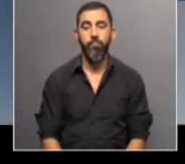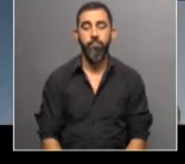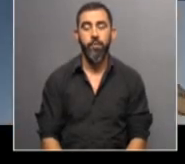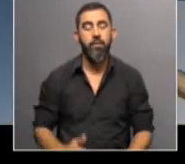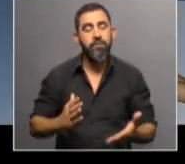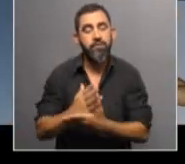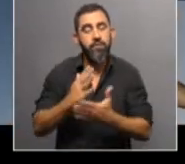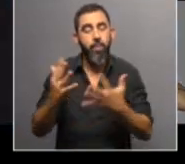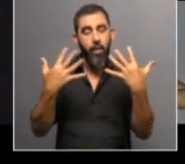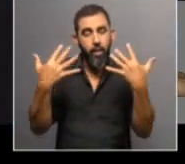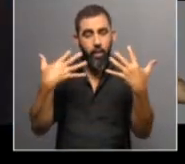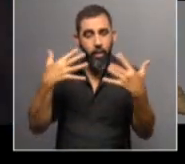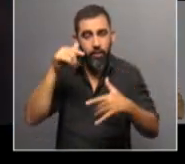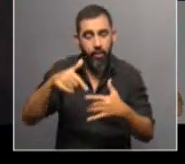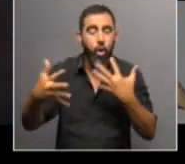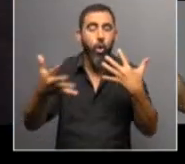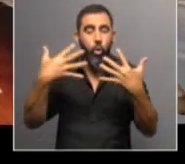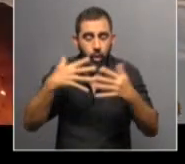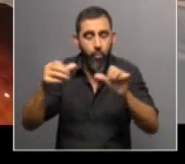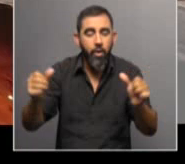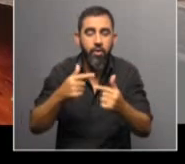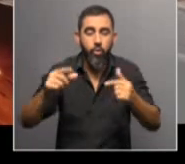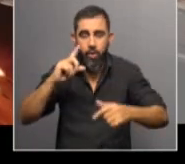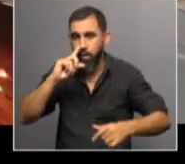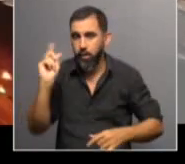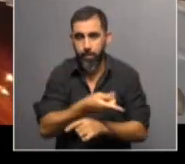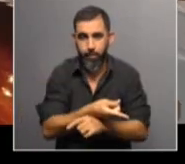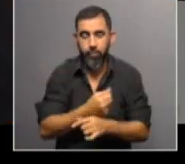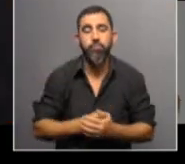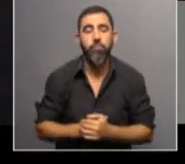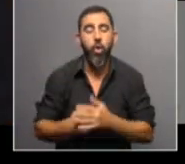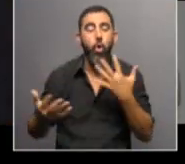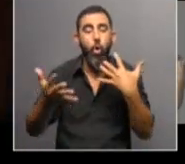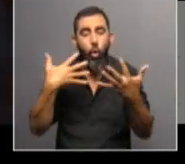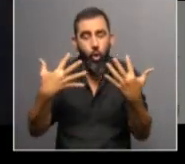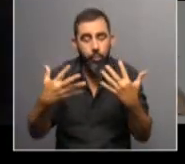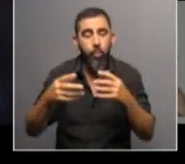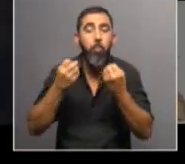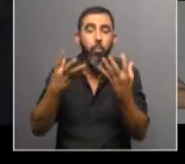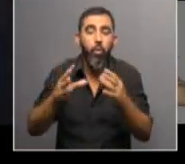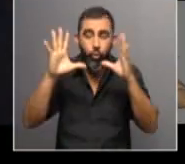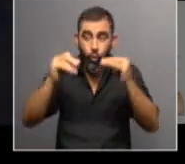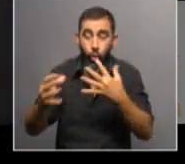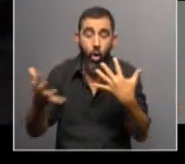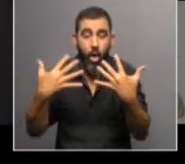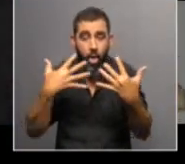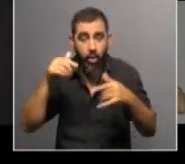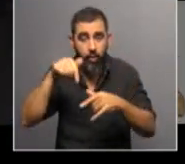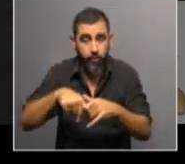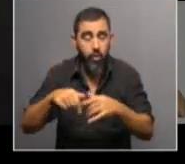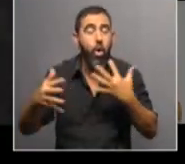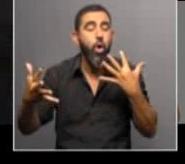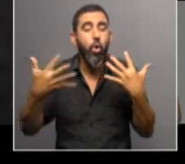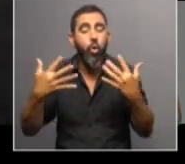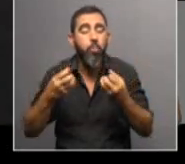Siempre estamos corriendo. Corremos para hacer las cosas más rápido. Corremos porque todos corren.